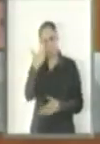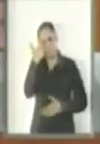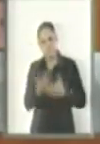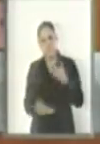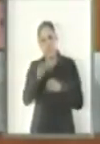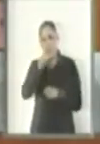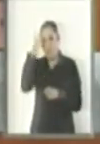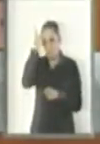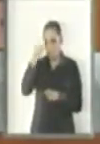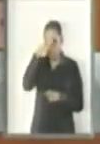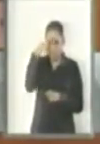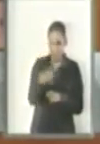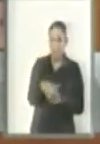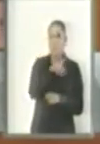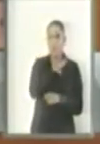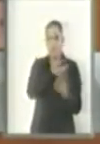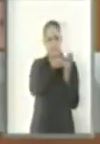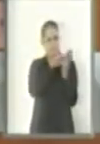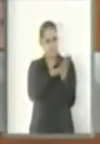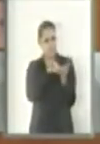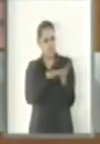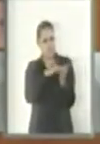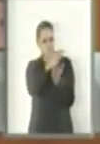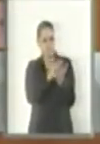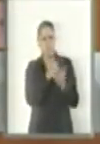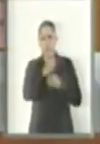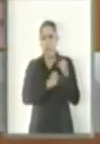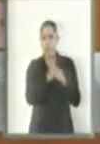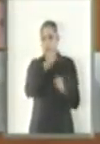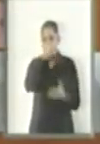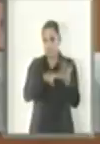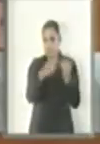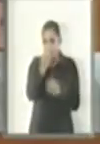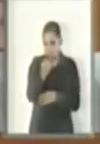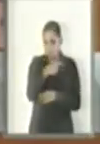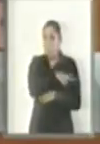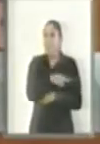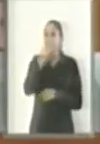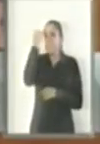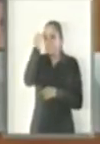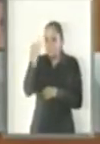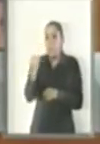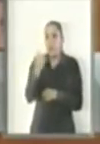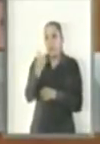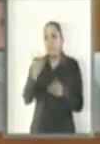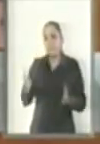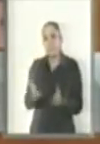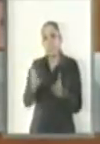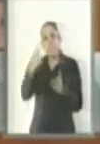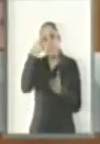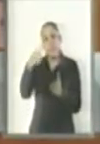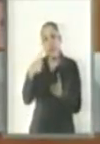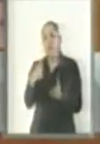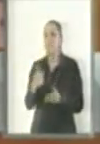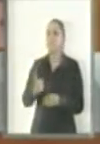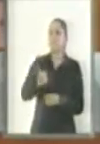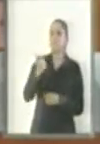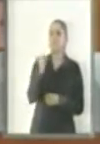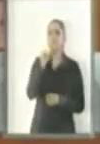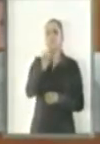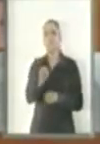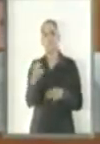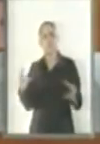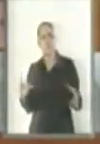expedientes registrados en 2009, fue quien promovió esta alianza ventajosa para